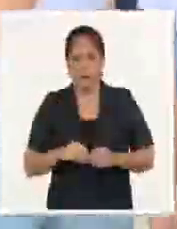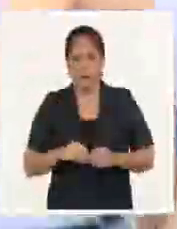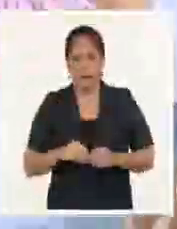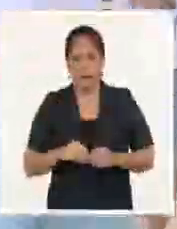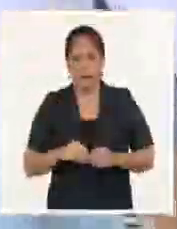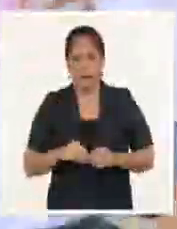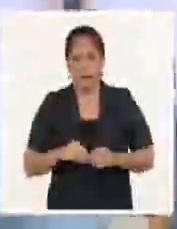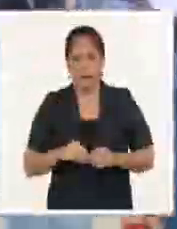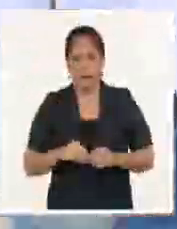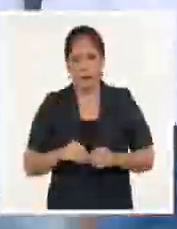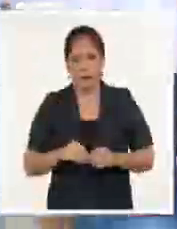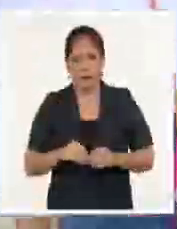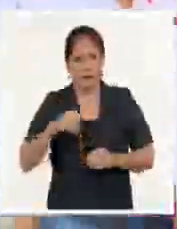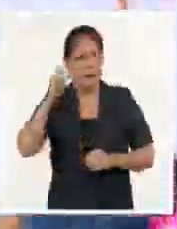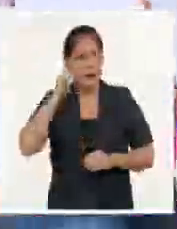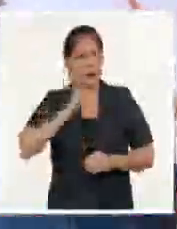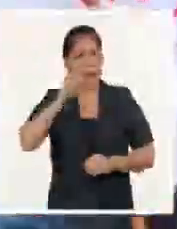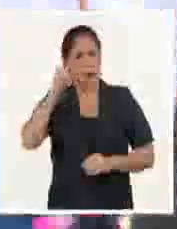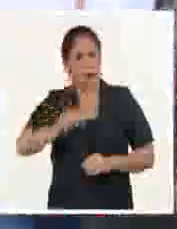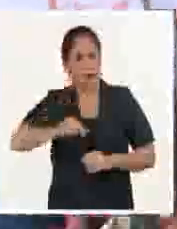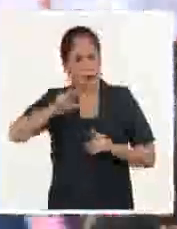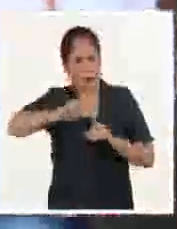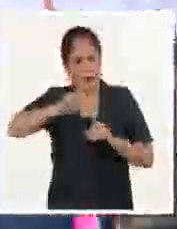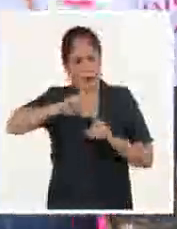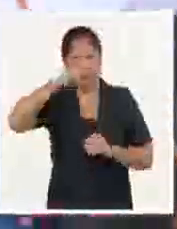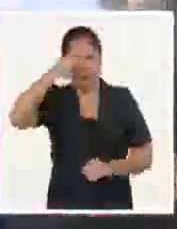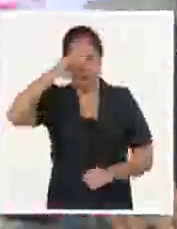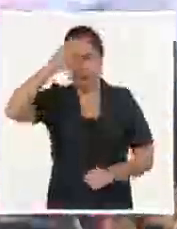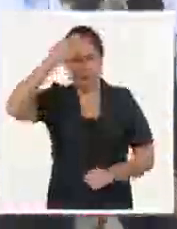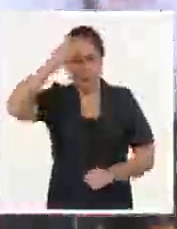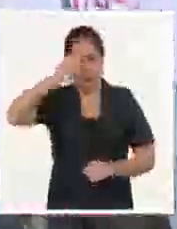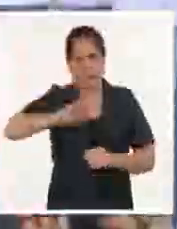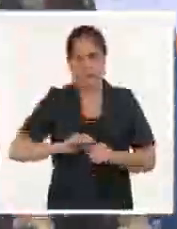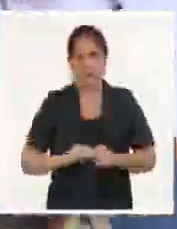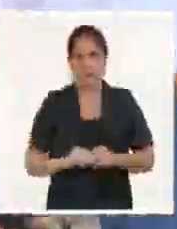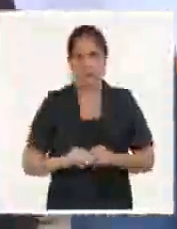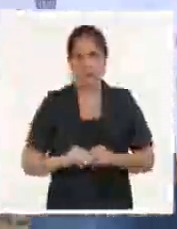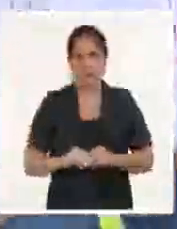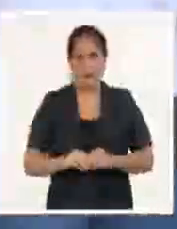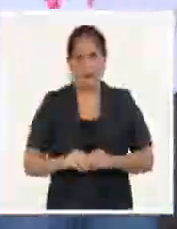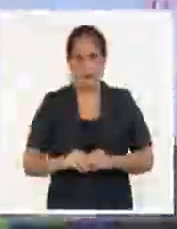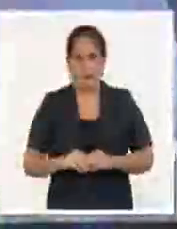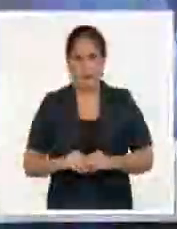Nurka Damaris, Sistema Informativo de la Televisión Cubana.